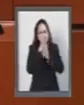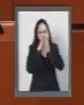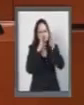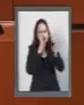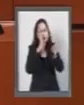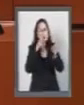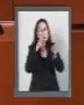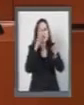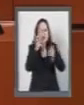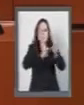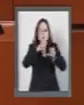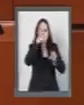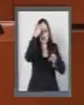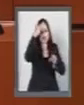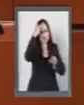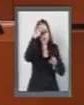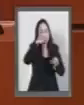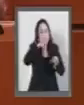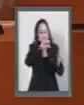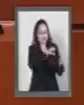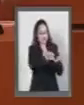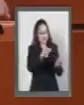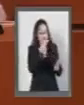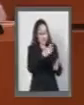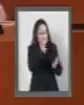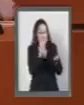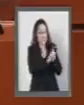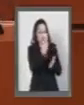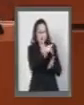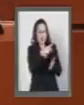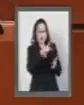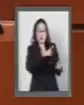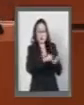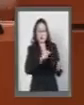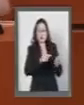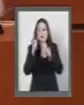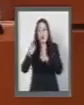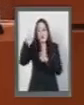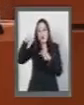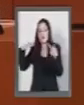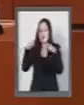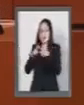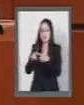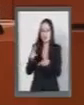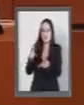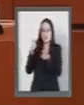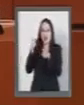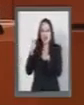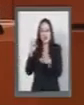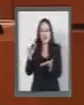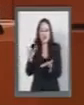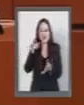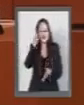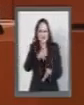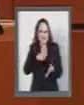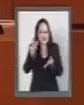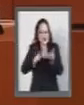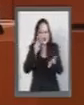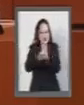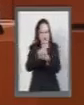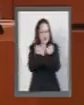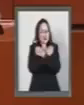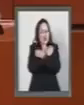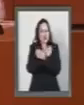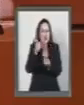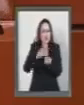empresarios el veto, para los maestros la bala. La reforma educativa no tiene